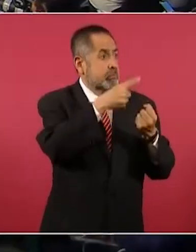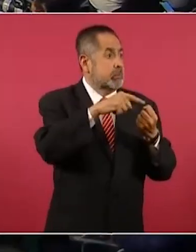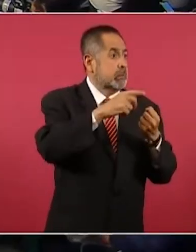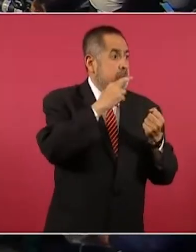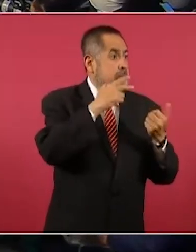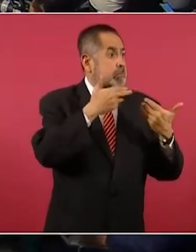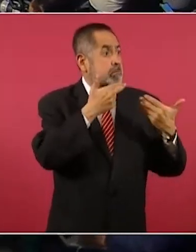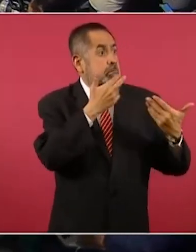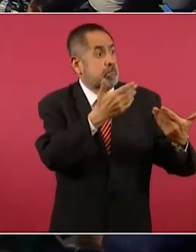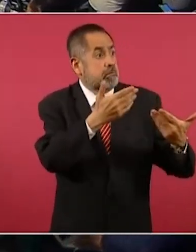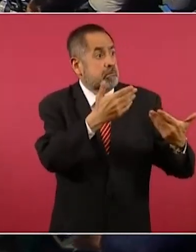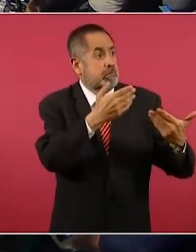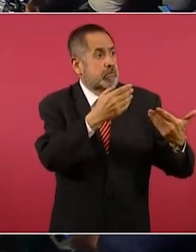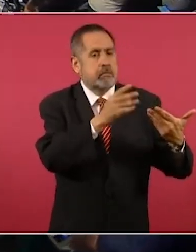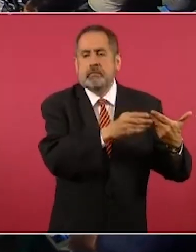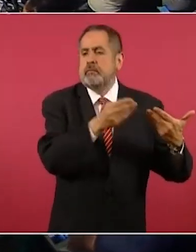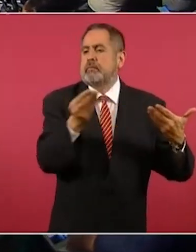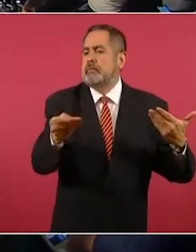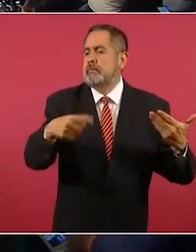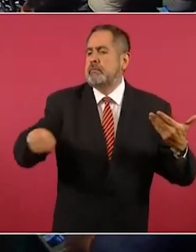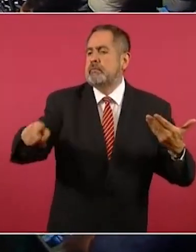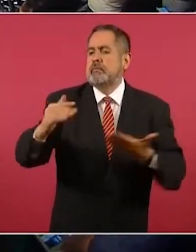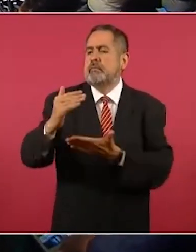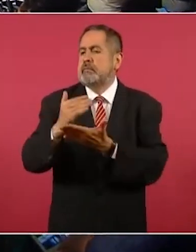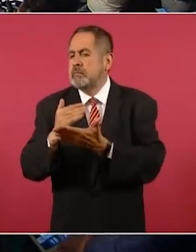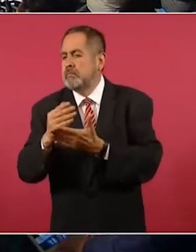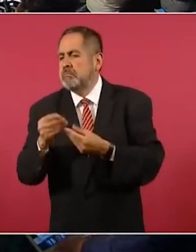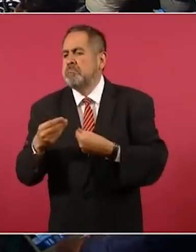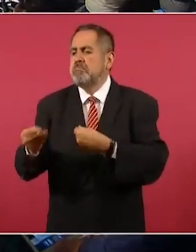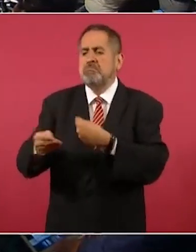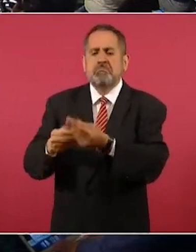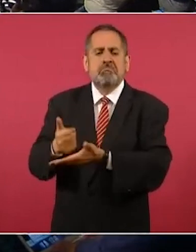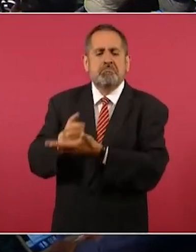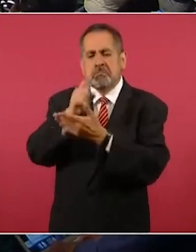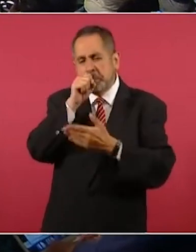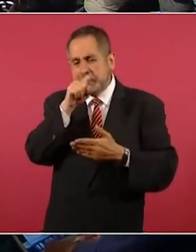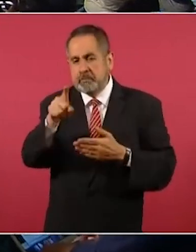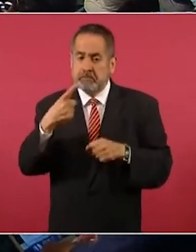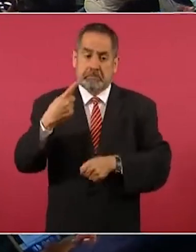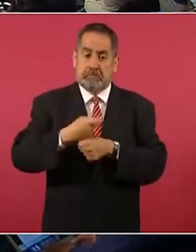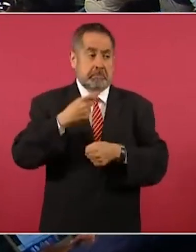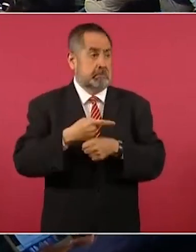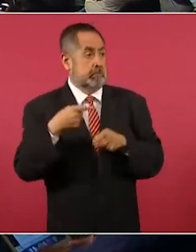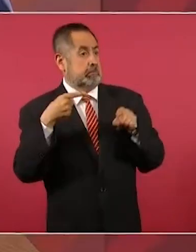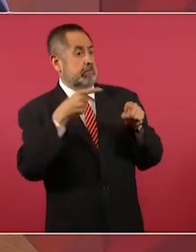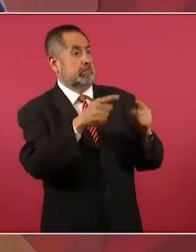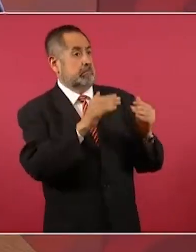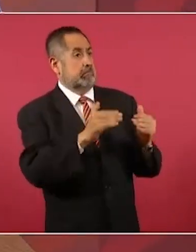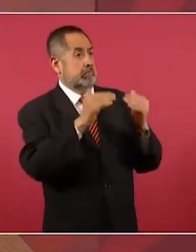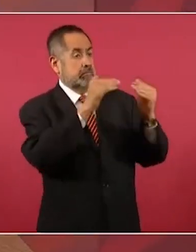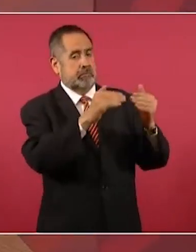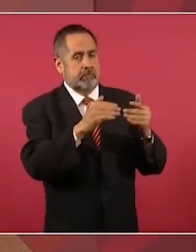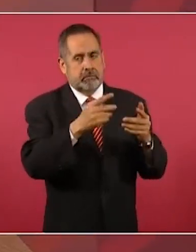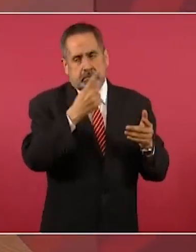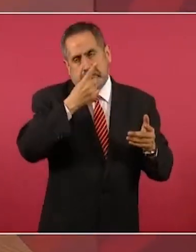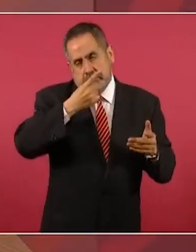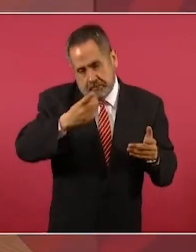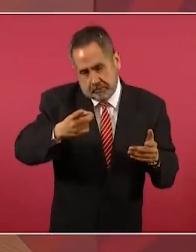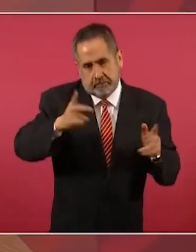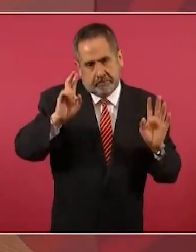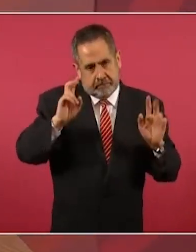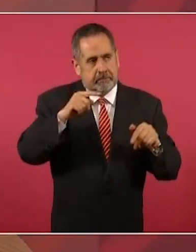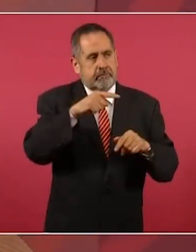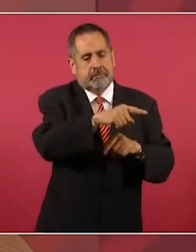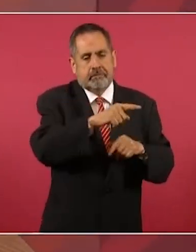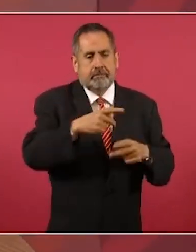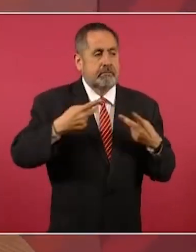jalar a las pequeñas y a las medianas empresas y iba a ser benéfico para